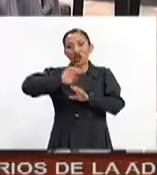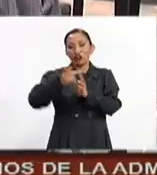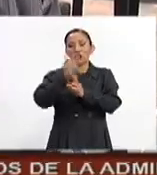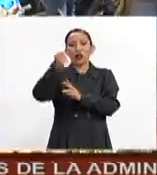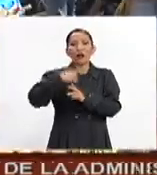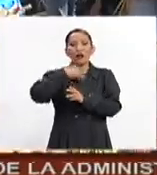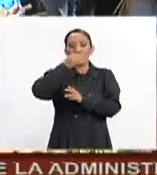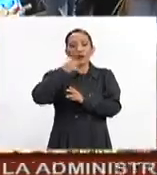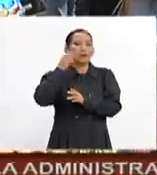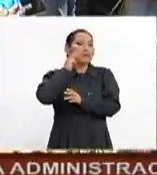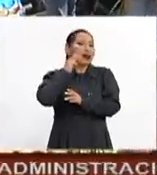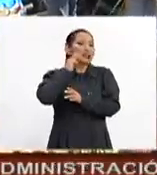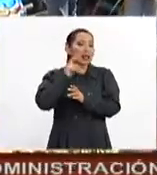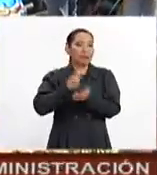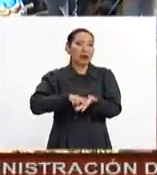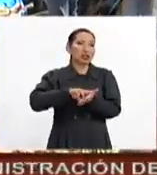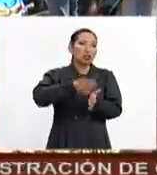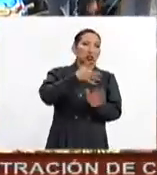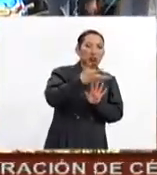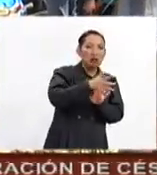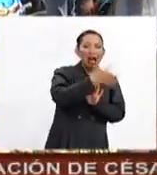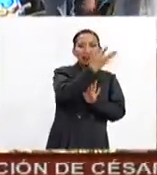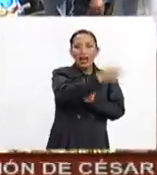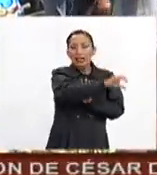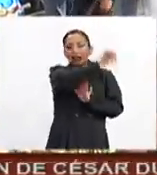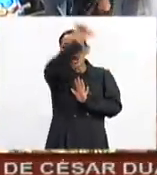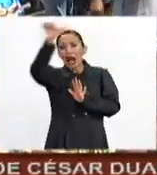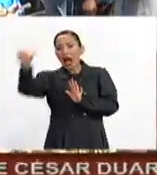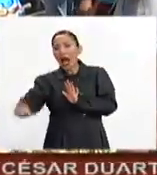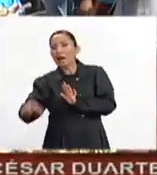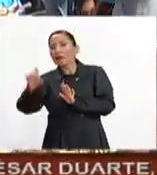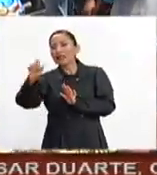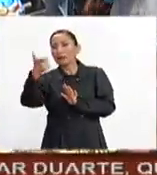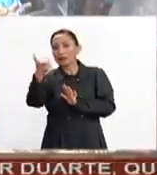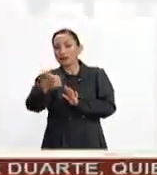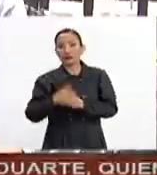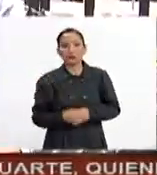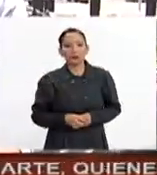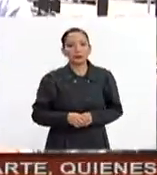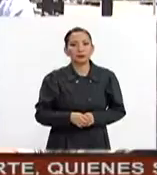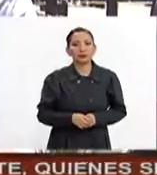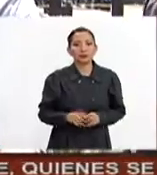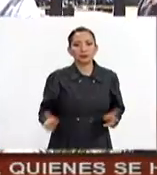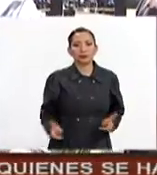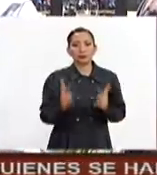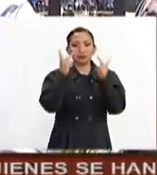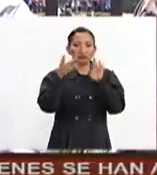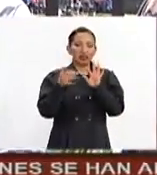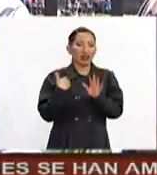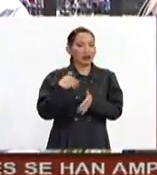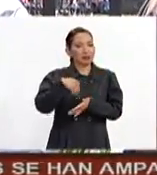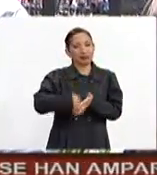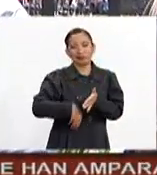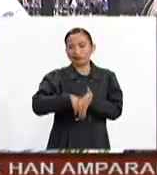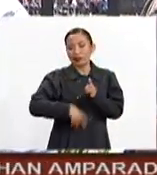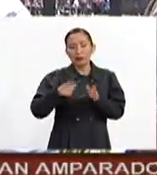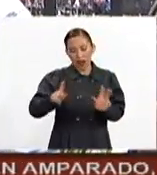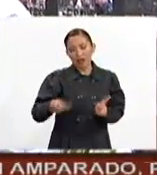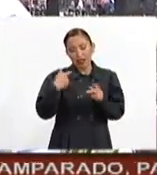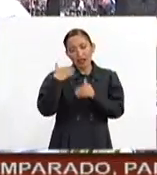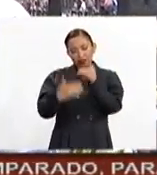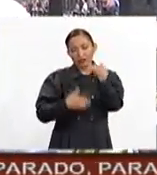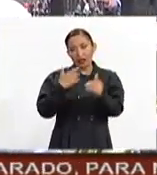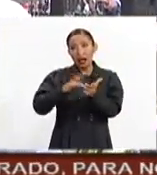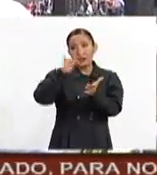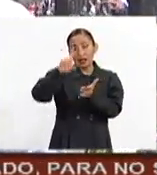manzanilla, con precios que oscilaban desde los 10 hasta los 20 pesos. La venta ahí va un poco floja, pero ahí va la venta, gracias a